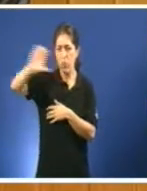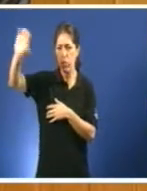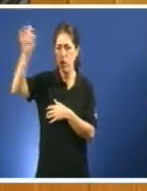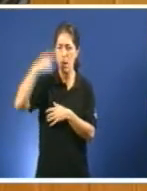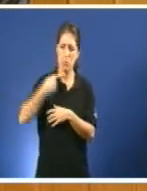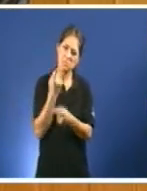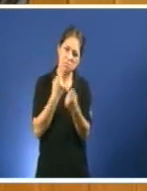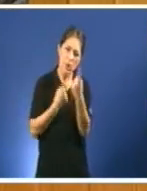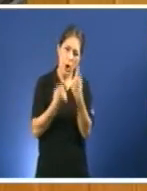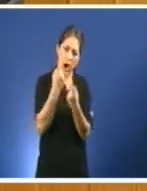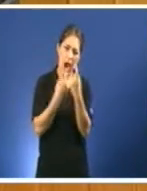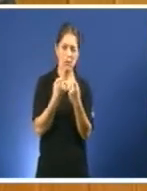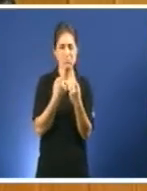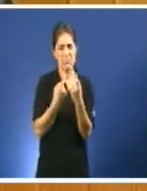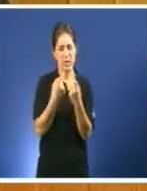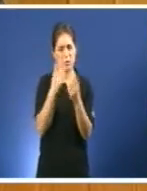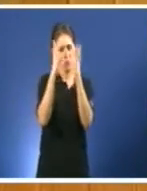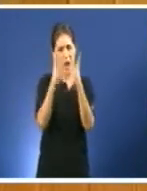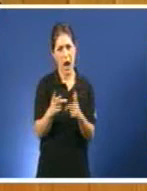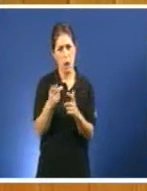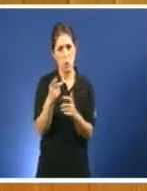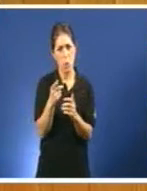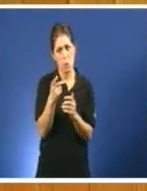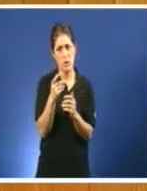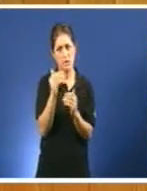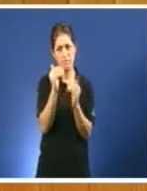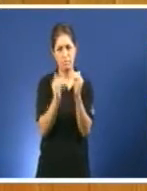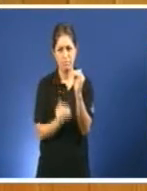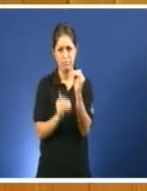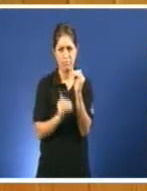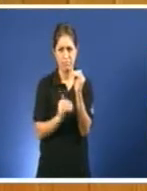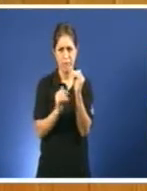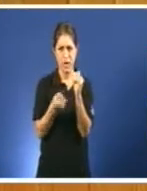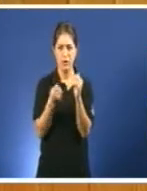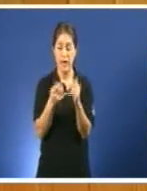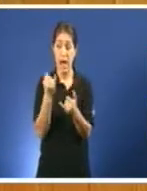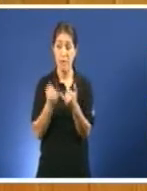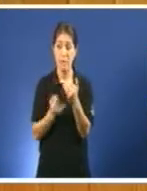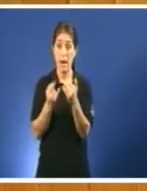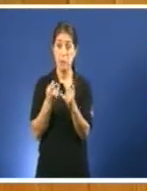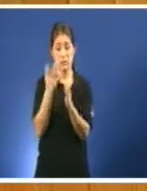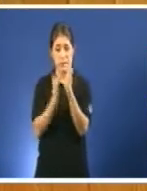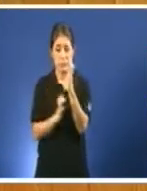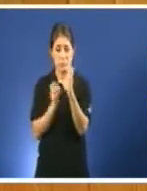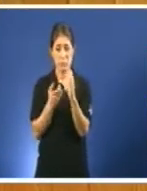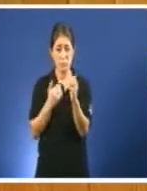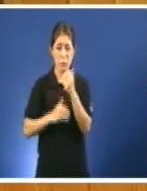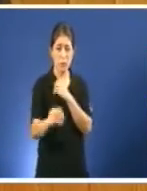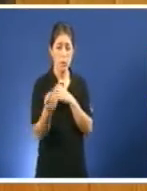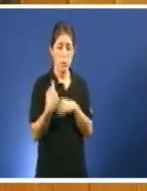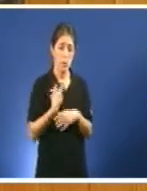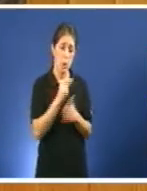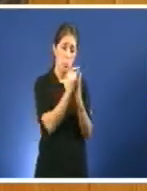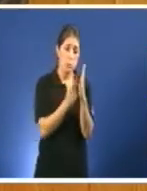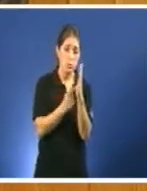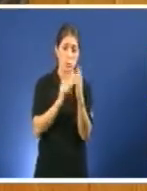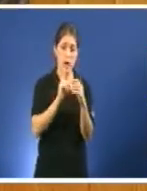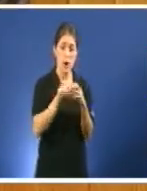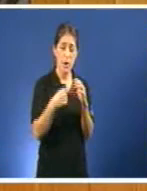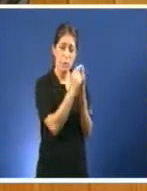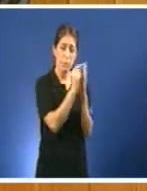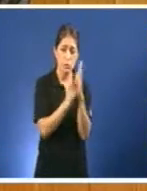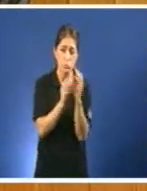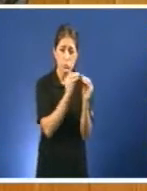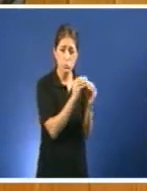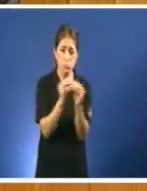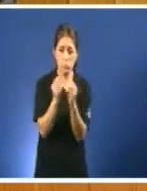sientan las bases para que la Comisión valore los presupuestos nacionales referidos a los Estados para 2015.